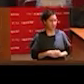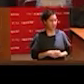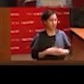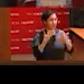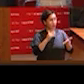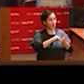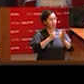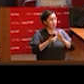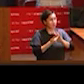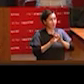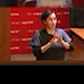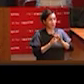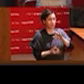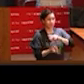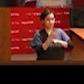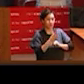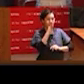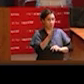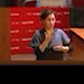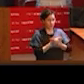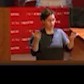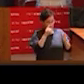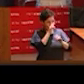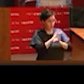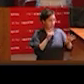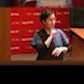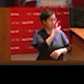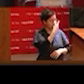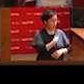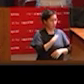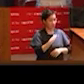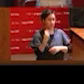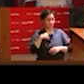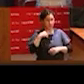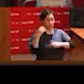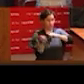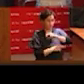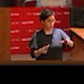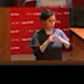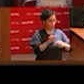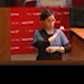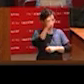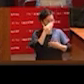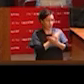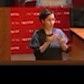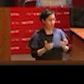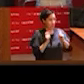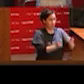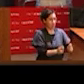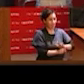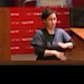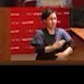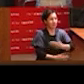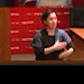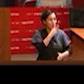Pues de la renovada confianza que ha puesto en la fundación 11 pues las entidades en este caso del fondo social europeo tras la experiencia tan